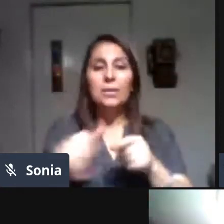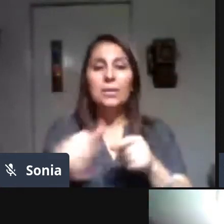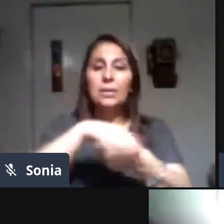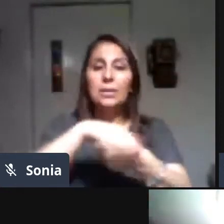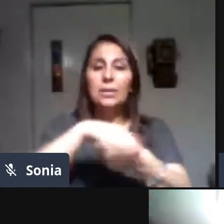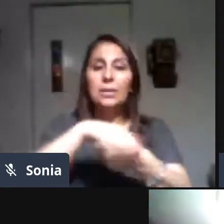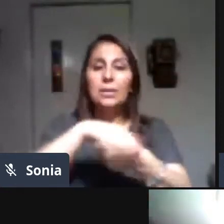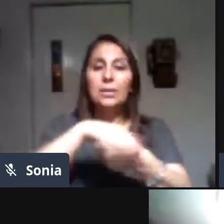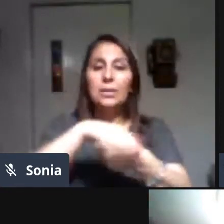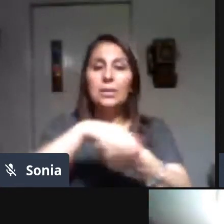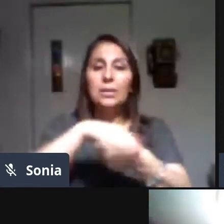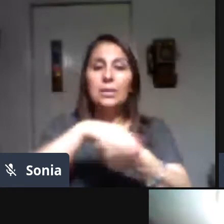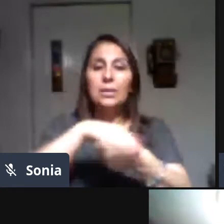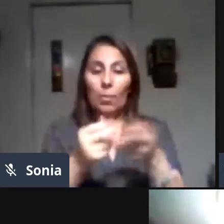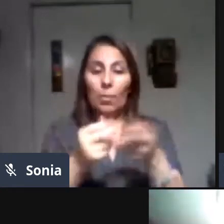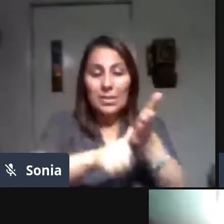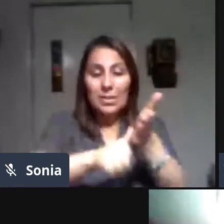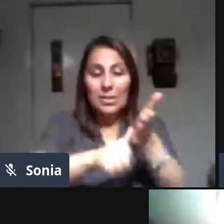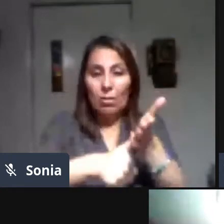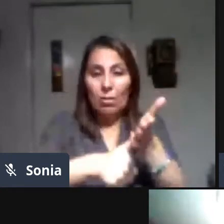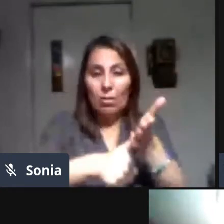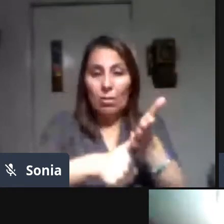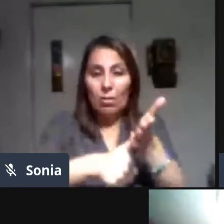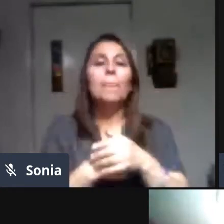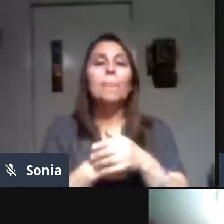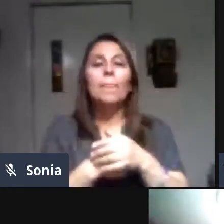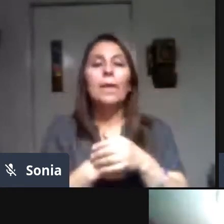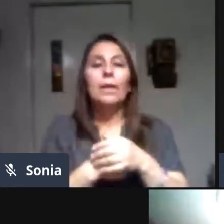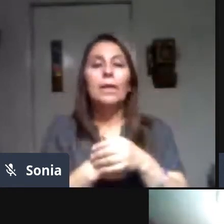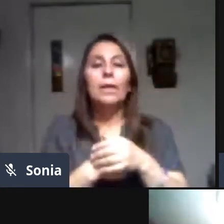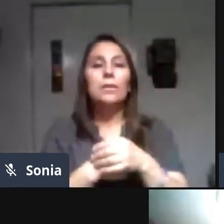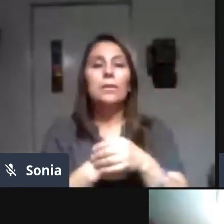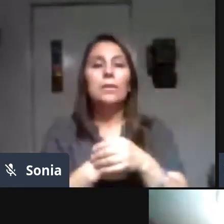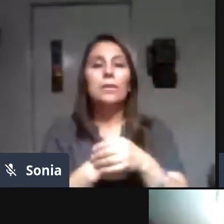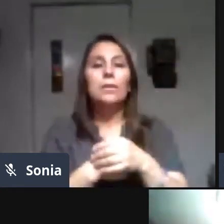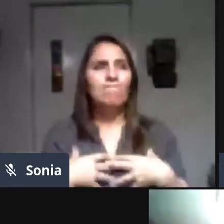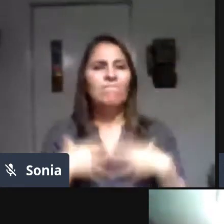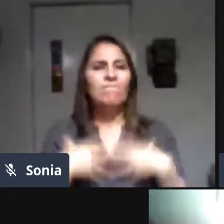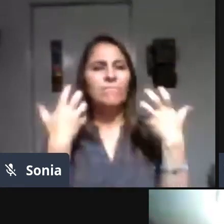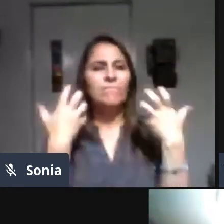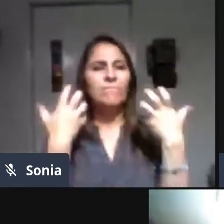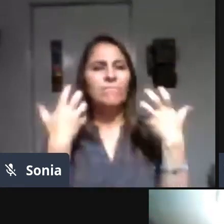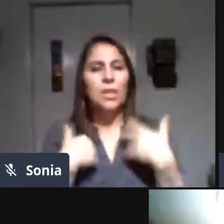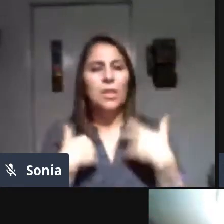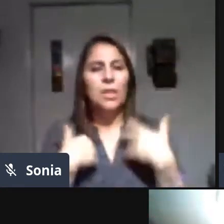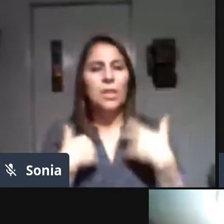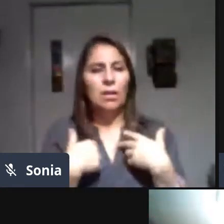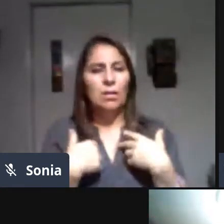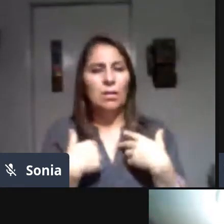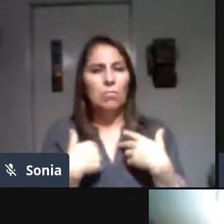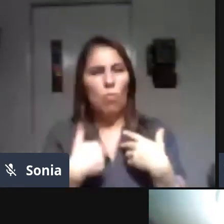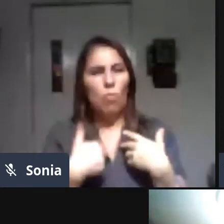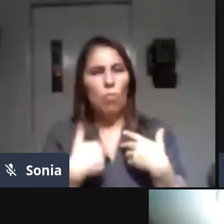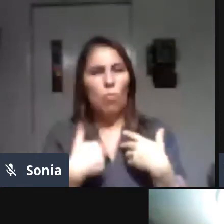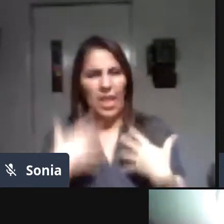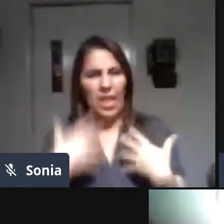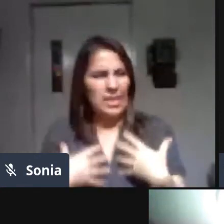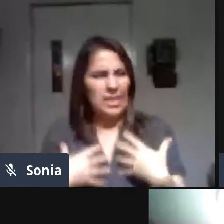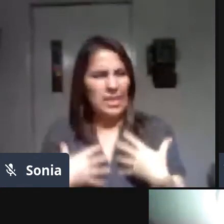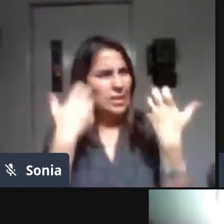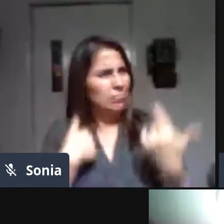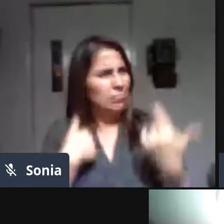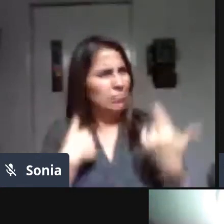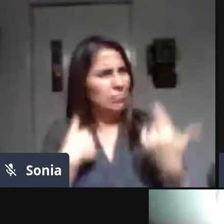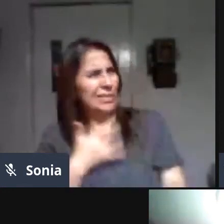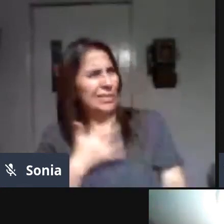esta mujer pusiera precisamente desde la indignación de comportamiento palabras claro la